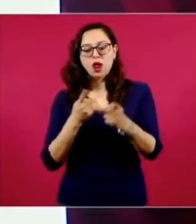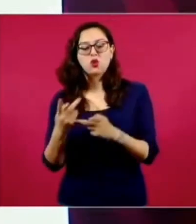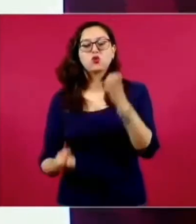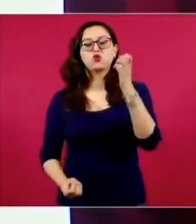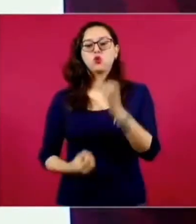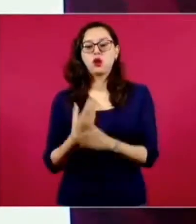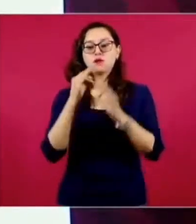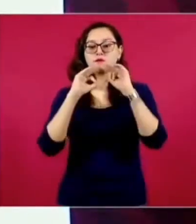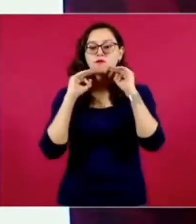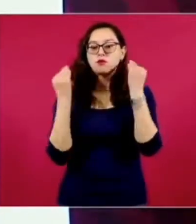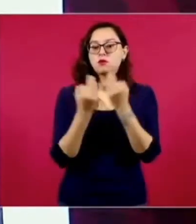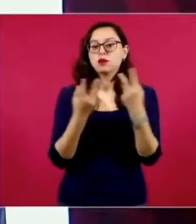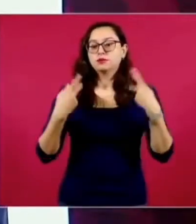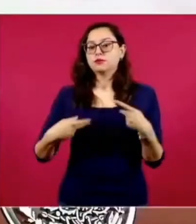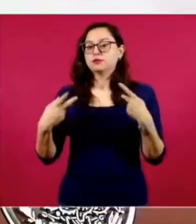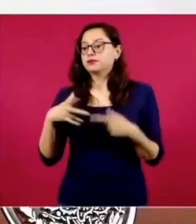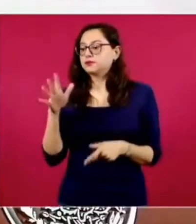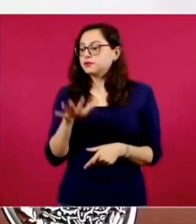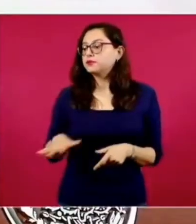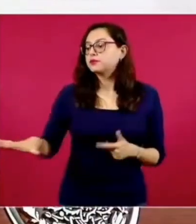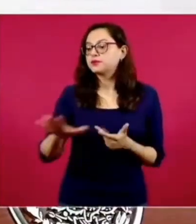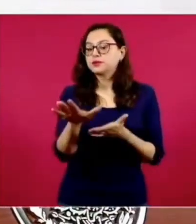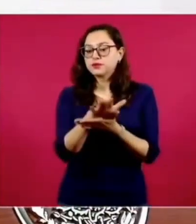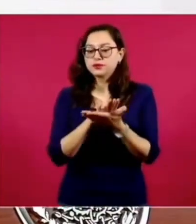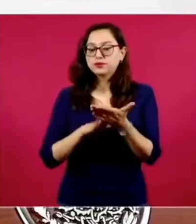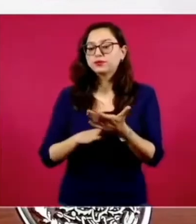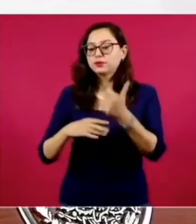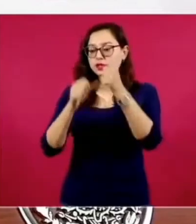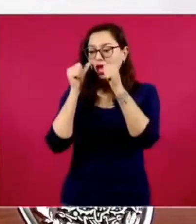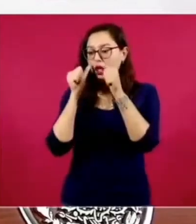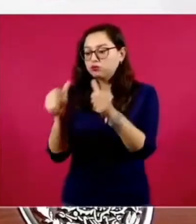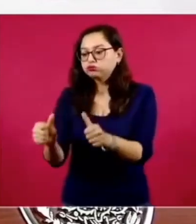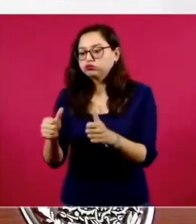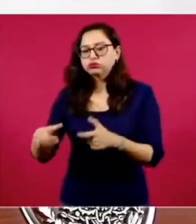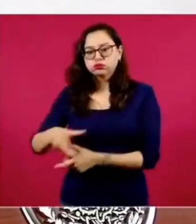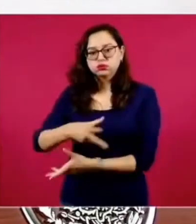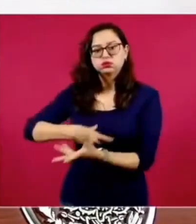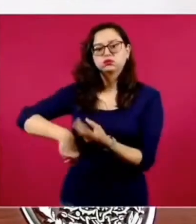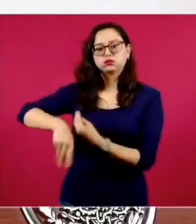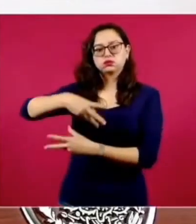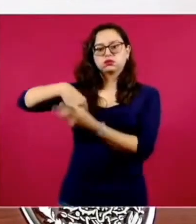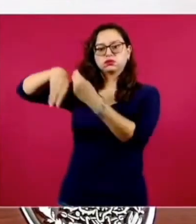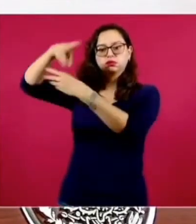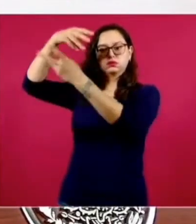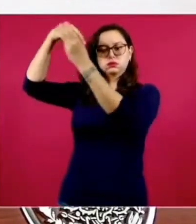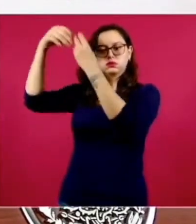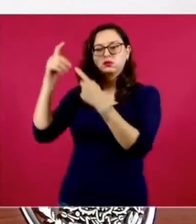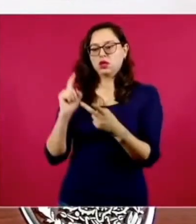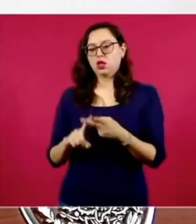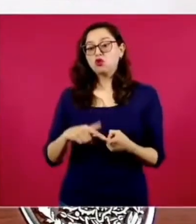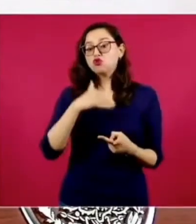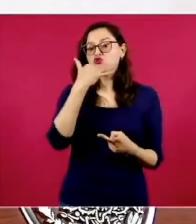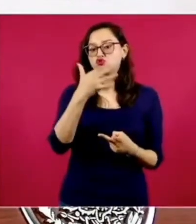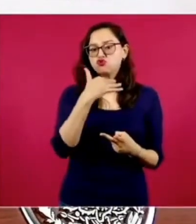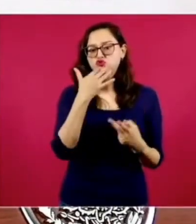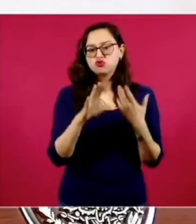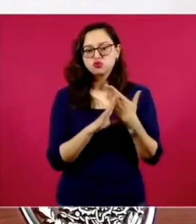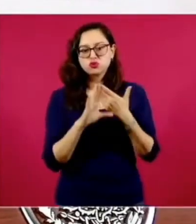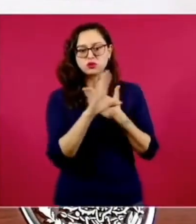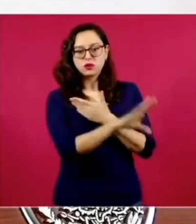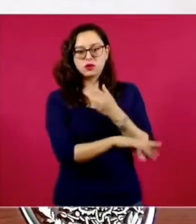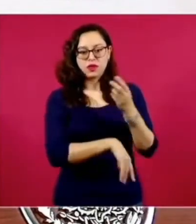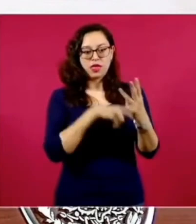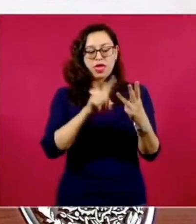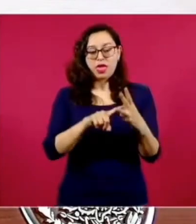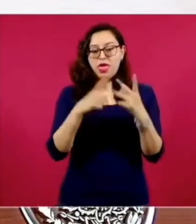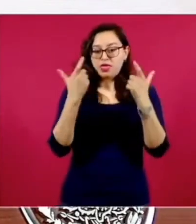atender de abajo hacia arriba, que consiste en no permitir la corrupción, que no se roben el